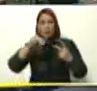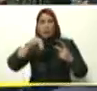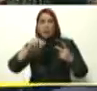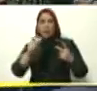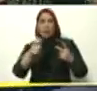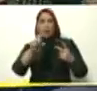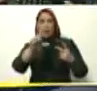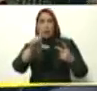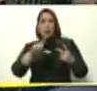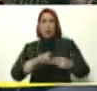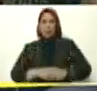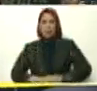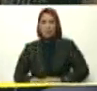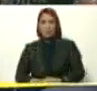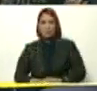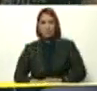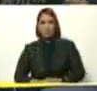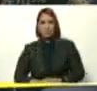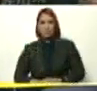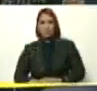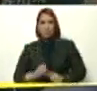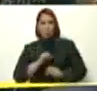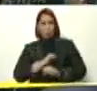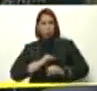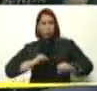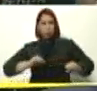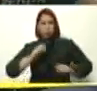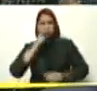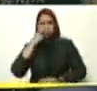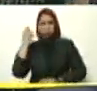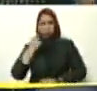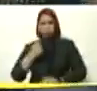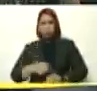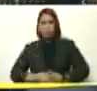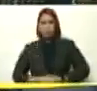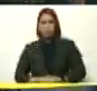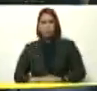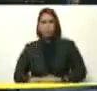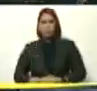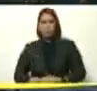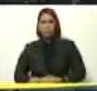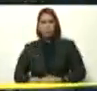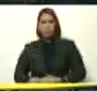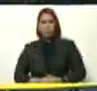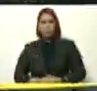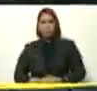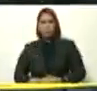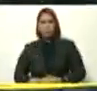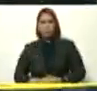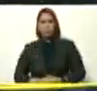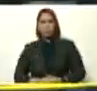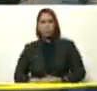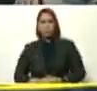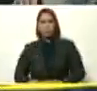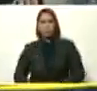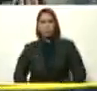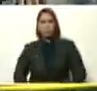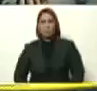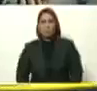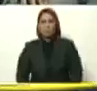Pensil. Está gordo, Ángel. Eso está gordo.